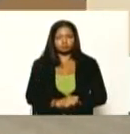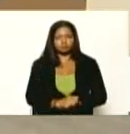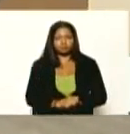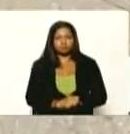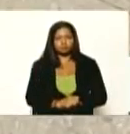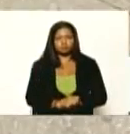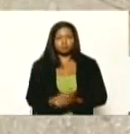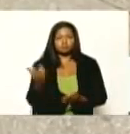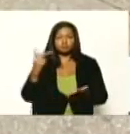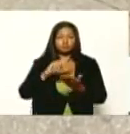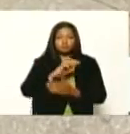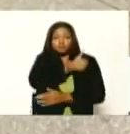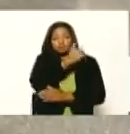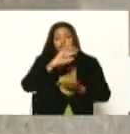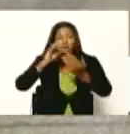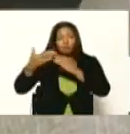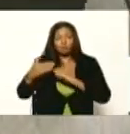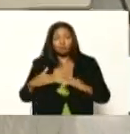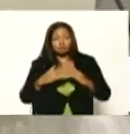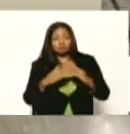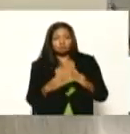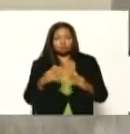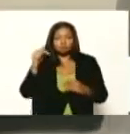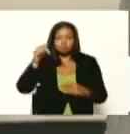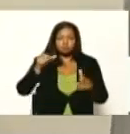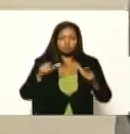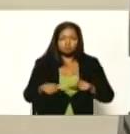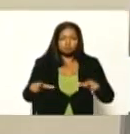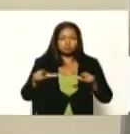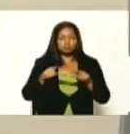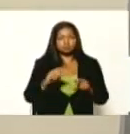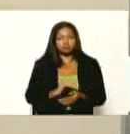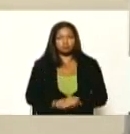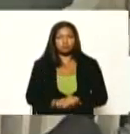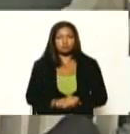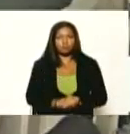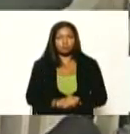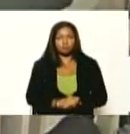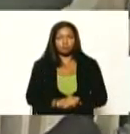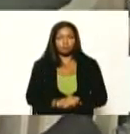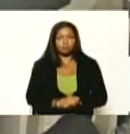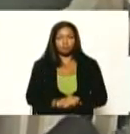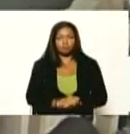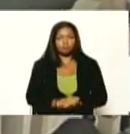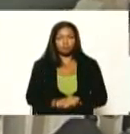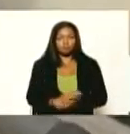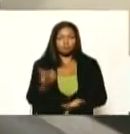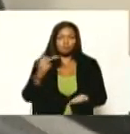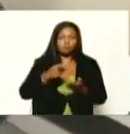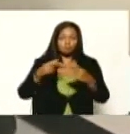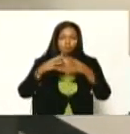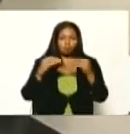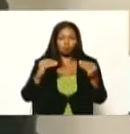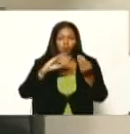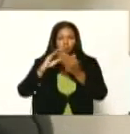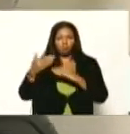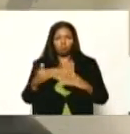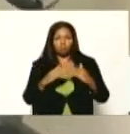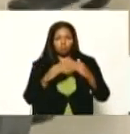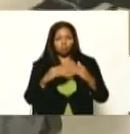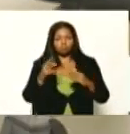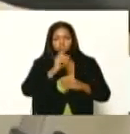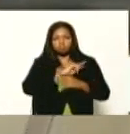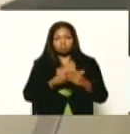presentes los jefes de comunidad acá. Estuvo también presente aquí todo lo que es la comunidad, el